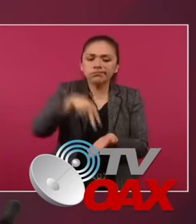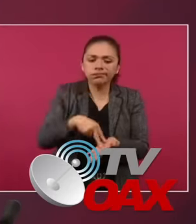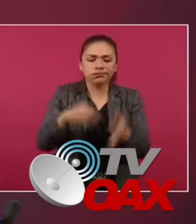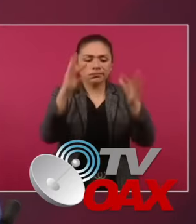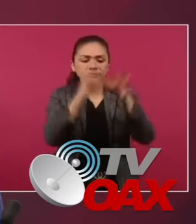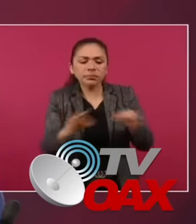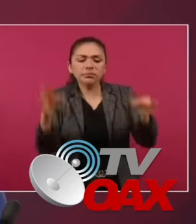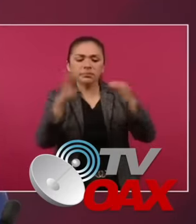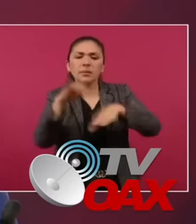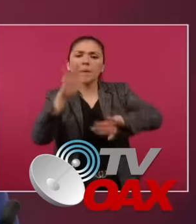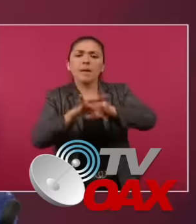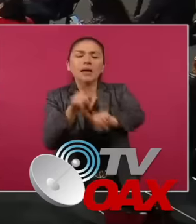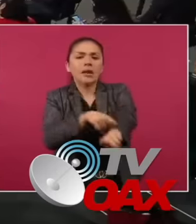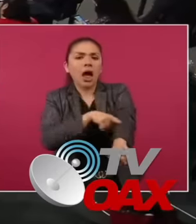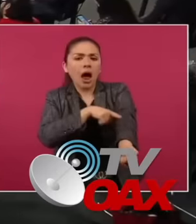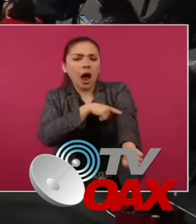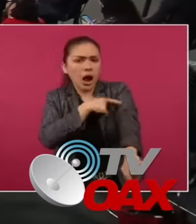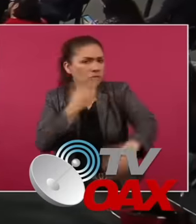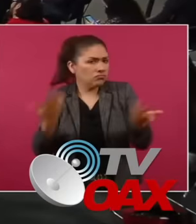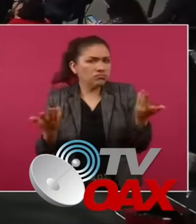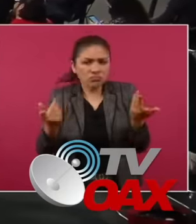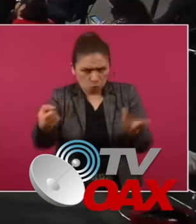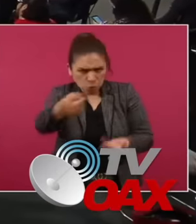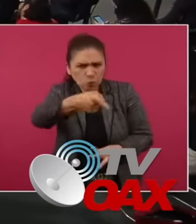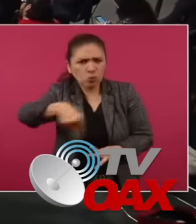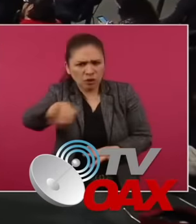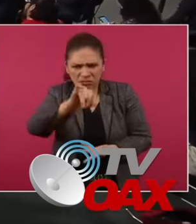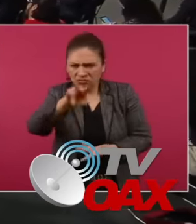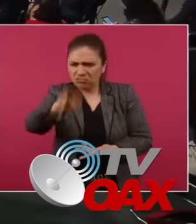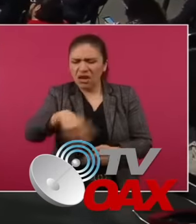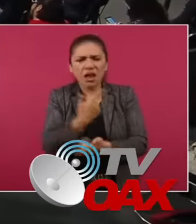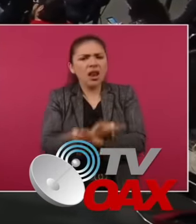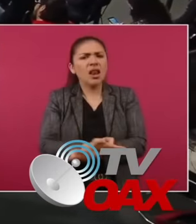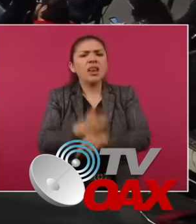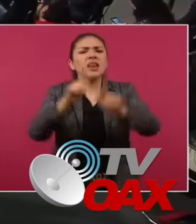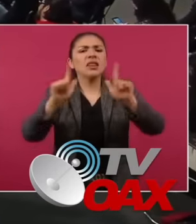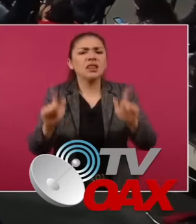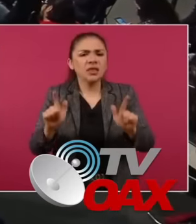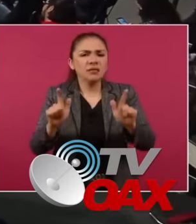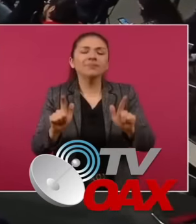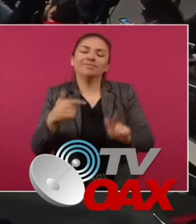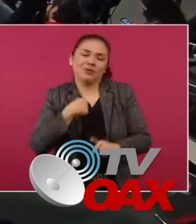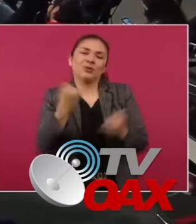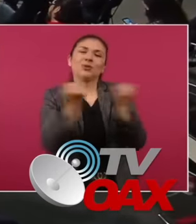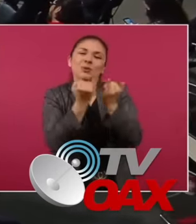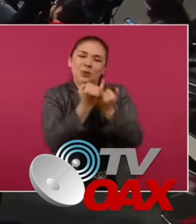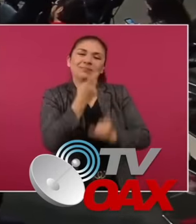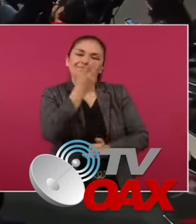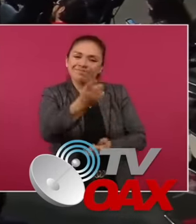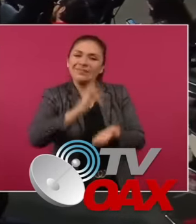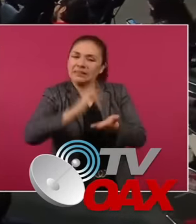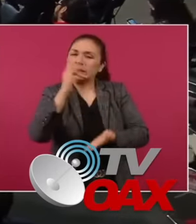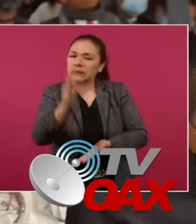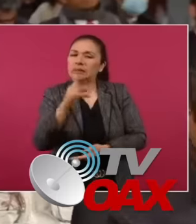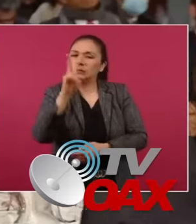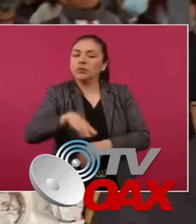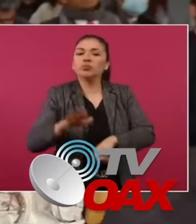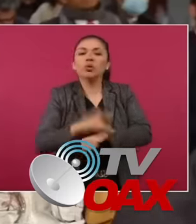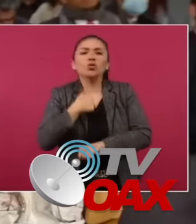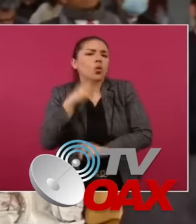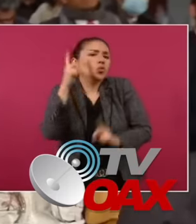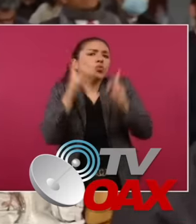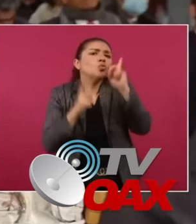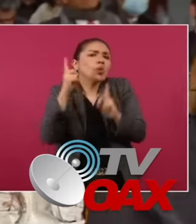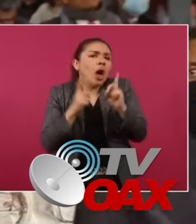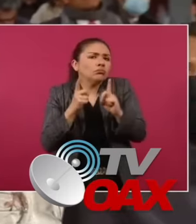explicar más y ustedes tienen toda la libertad. Y que yo agradezco, señor, y que yo agradezco profundamente, porque sí, son dudas que tengo